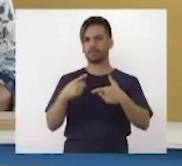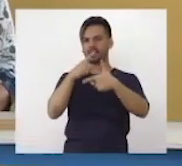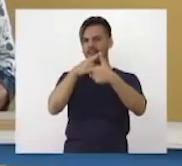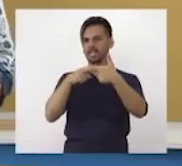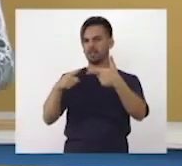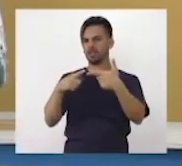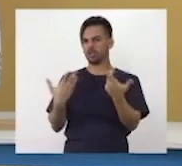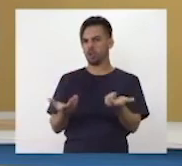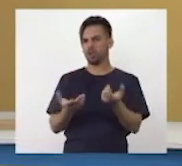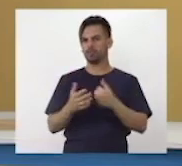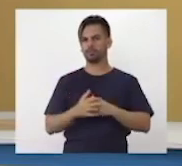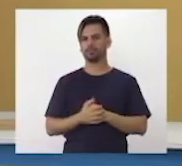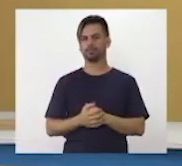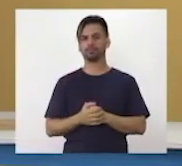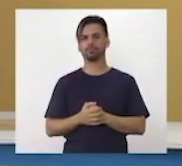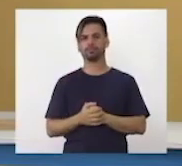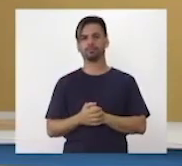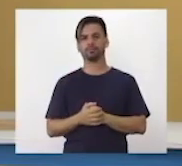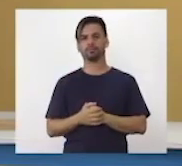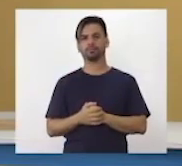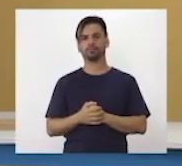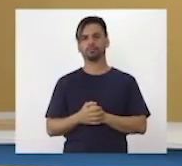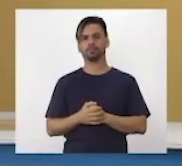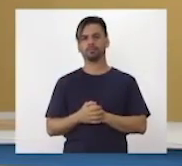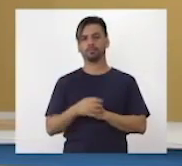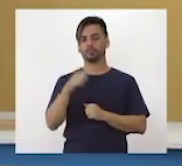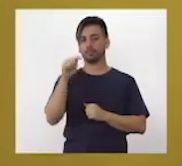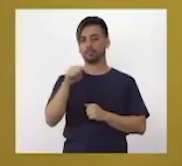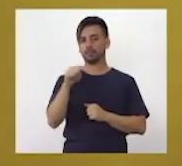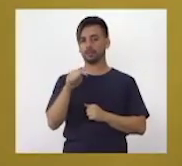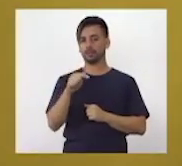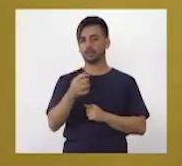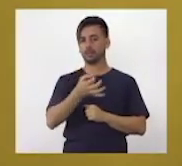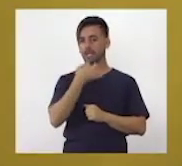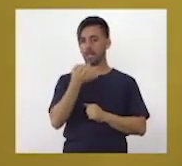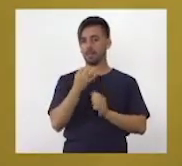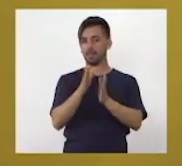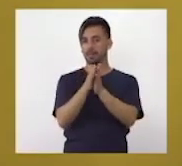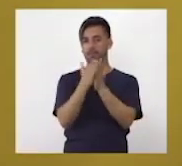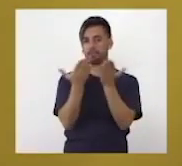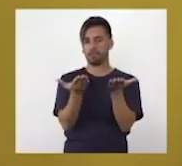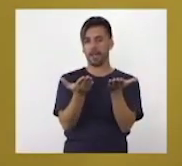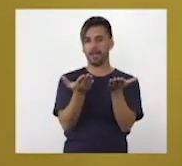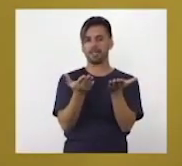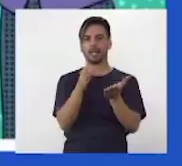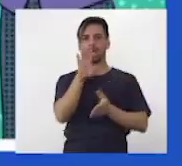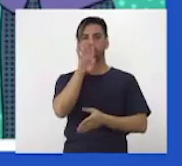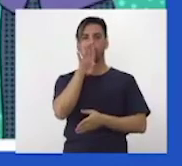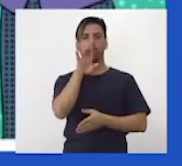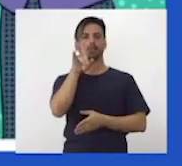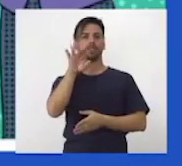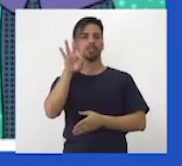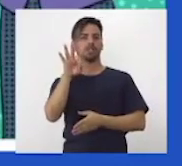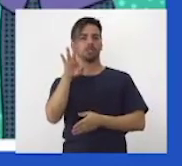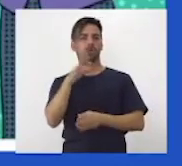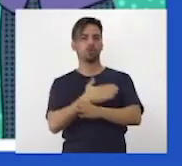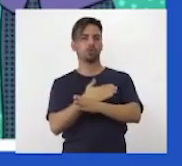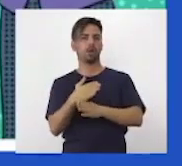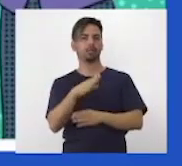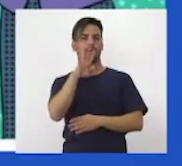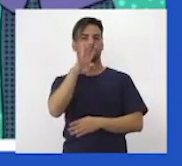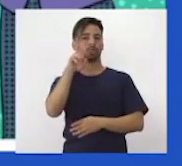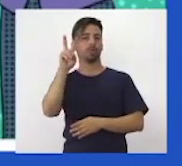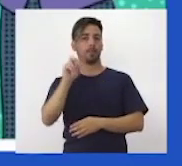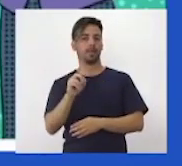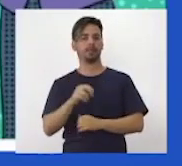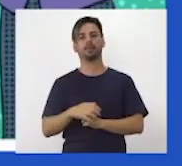Bueno, esos están en la página 418 a la 420. los ejercicios